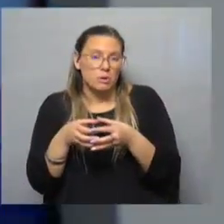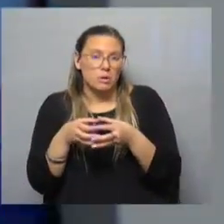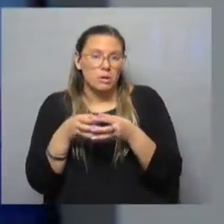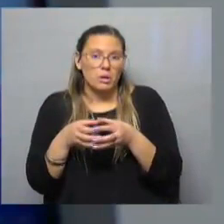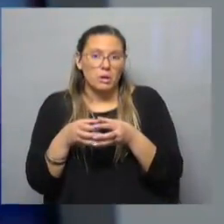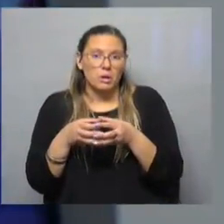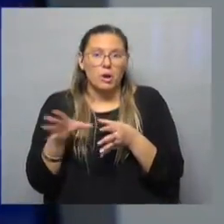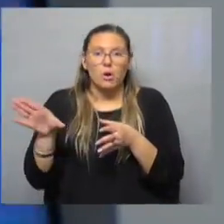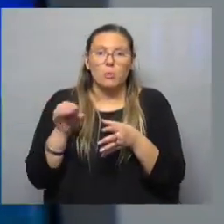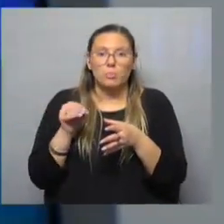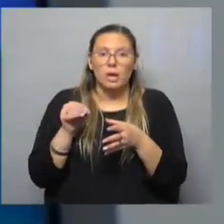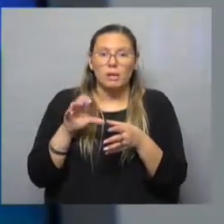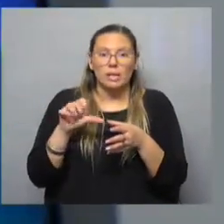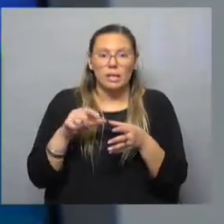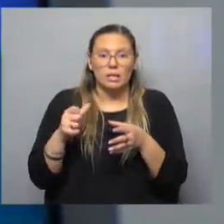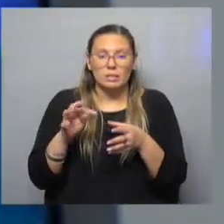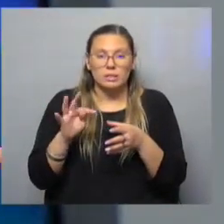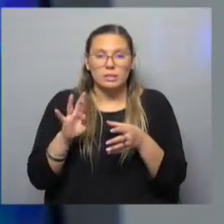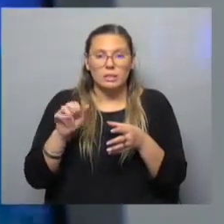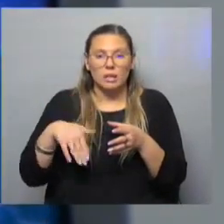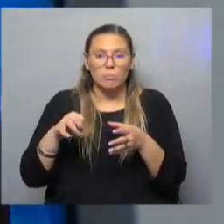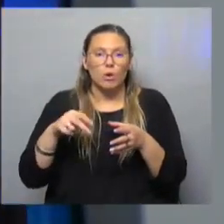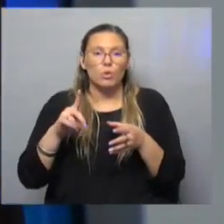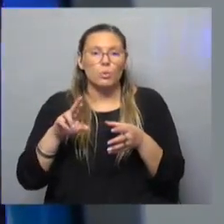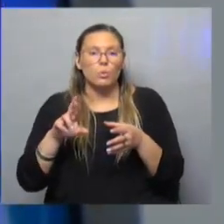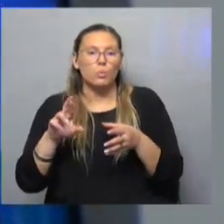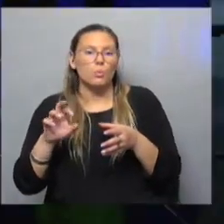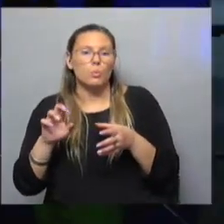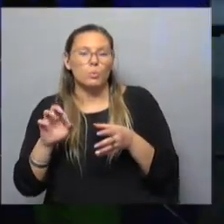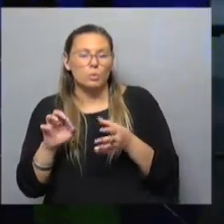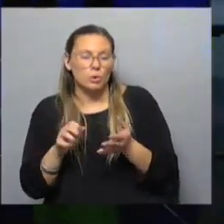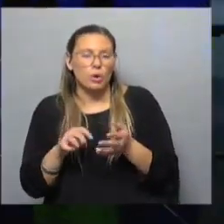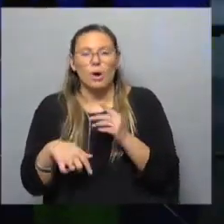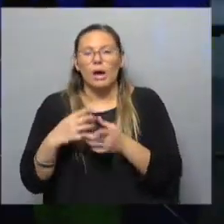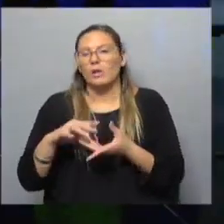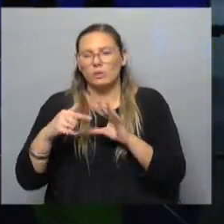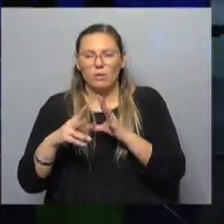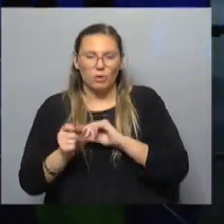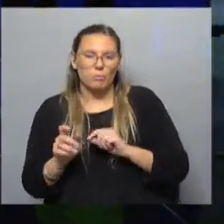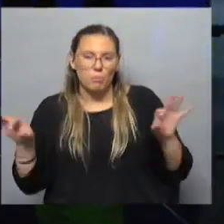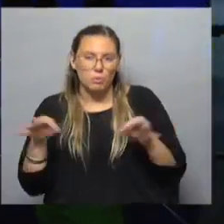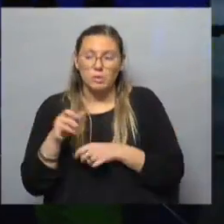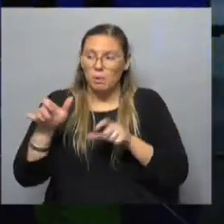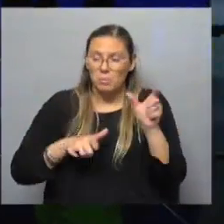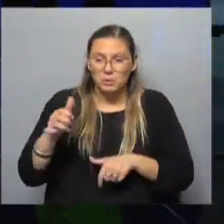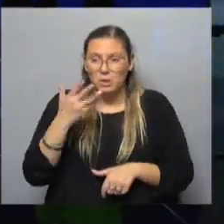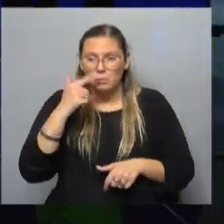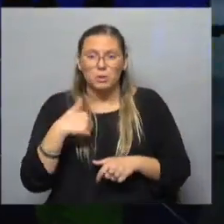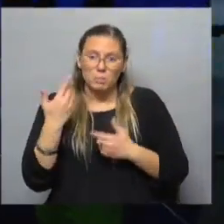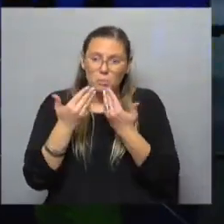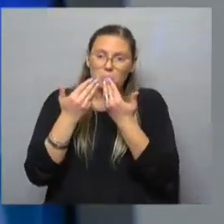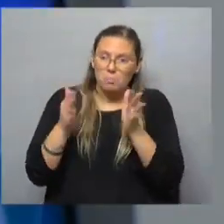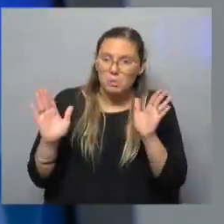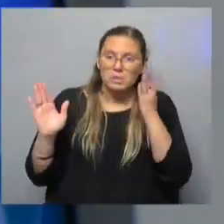hacía versiones de Extremoduro en Milonga y ahí enseguida captaron a determinado público, después se fueron abriendo,